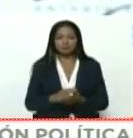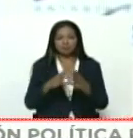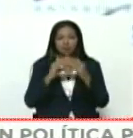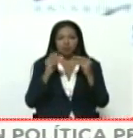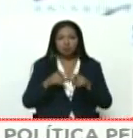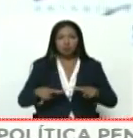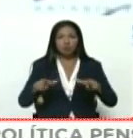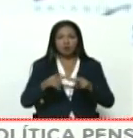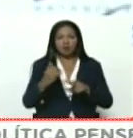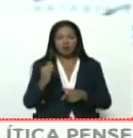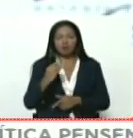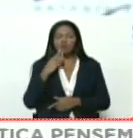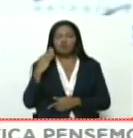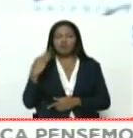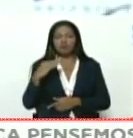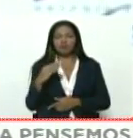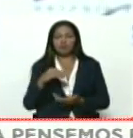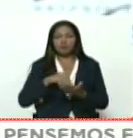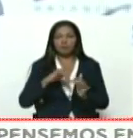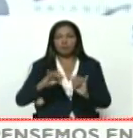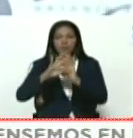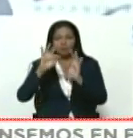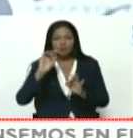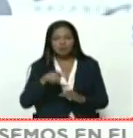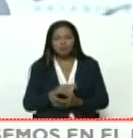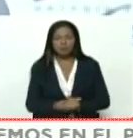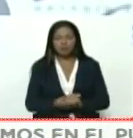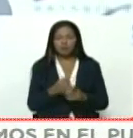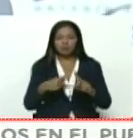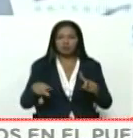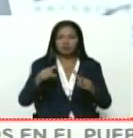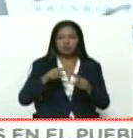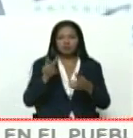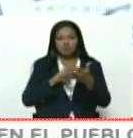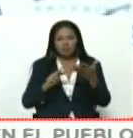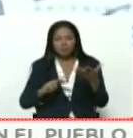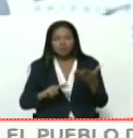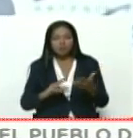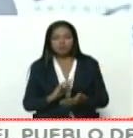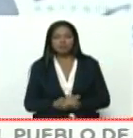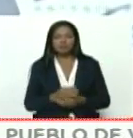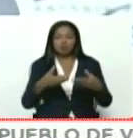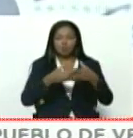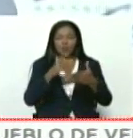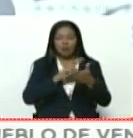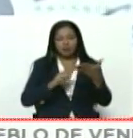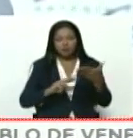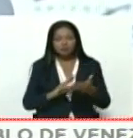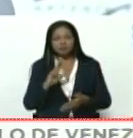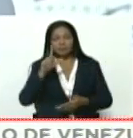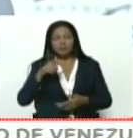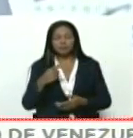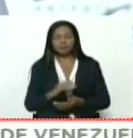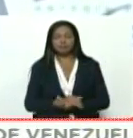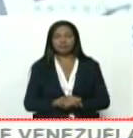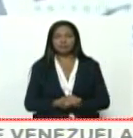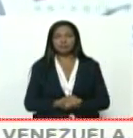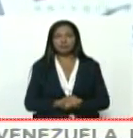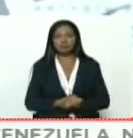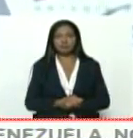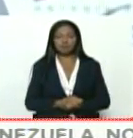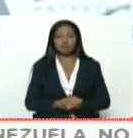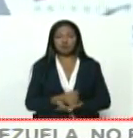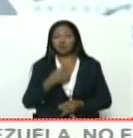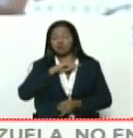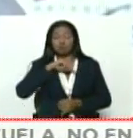haya juventud, que también instalemos con la misma metodología un círculo de lectura. El curso de liderazgo que tenemos para los líderes de base, como ya